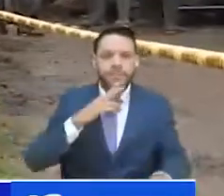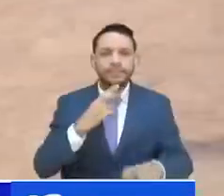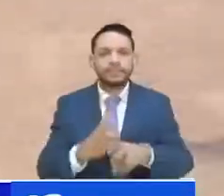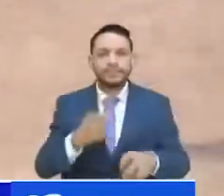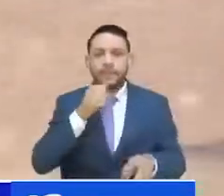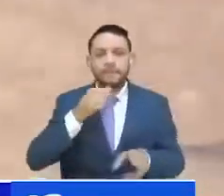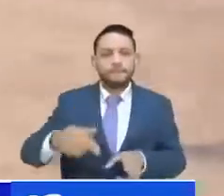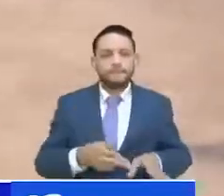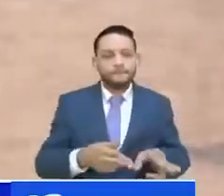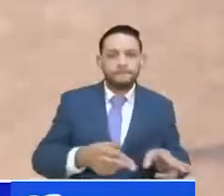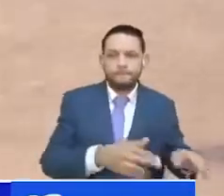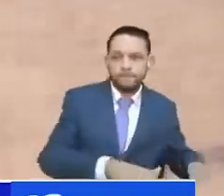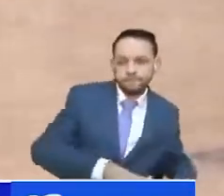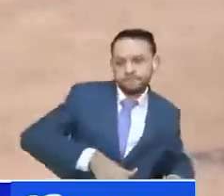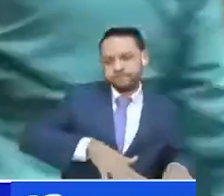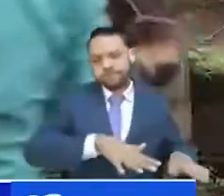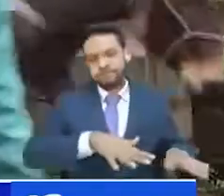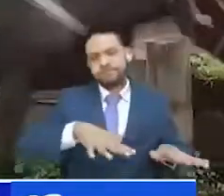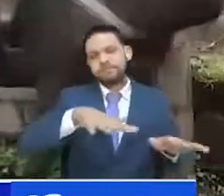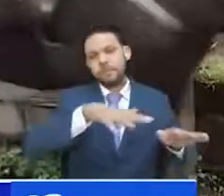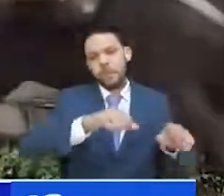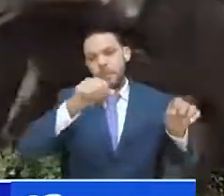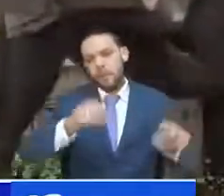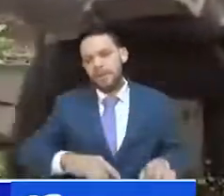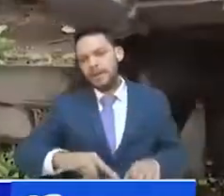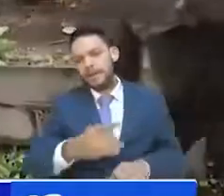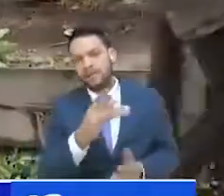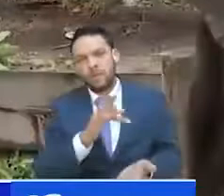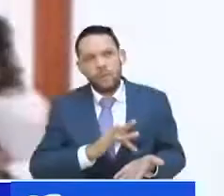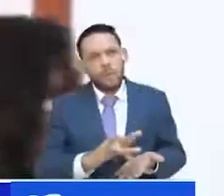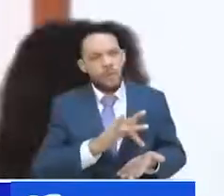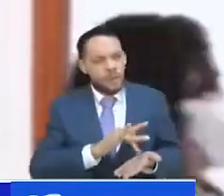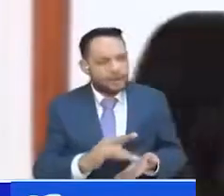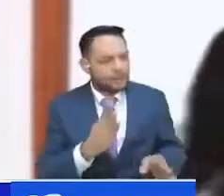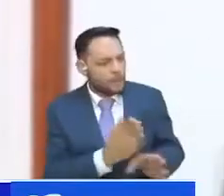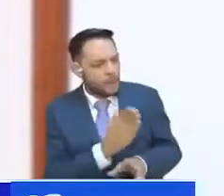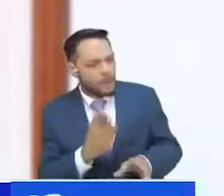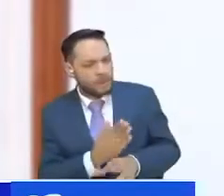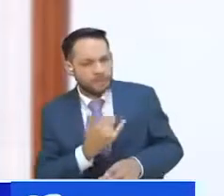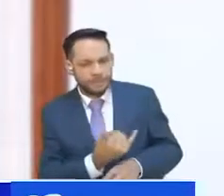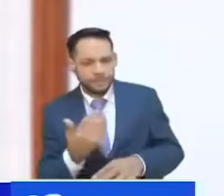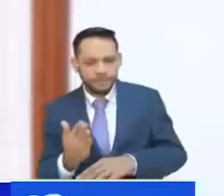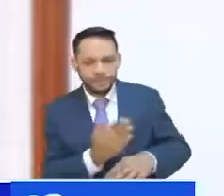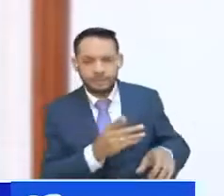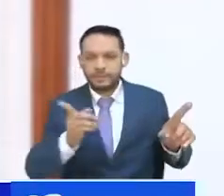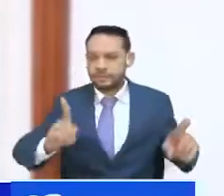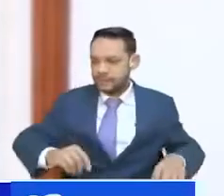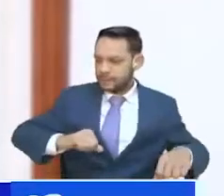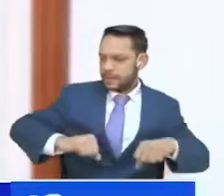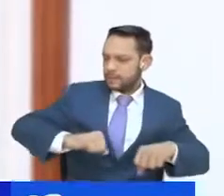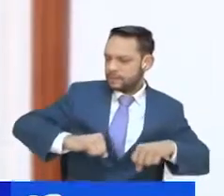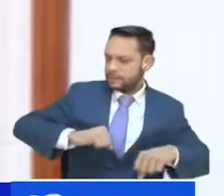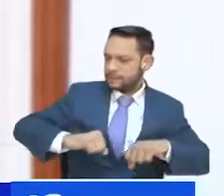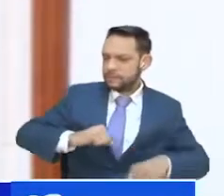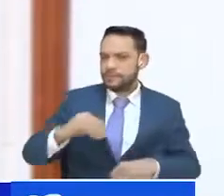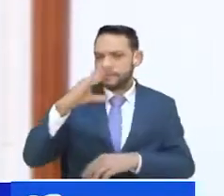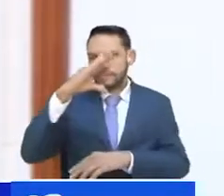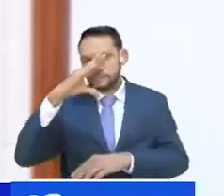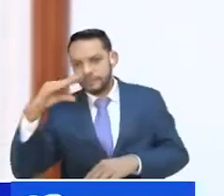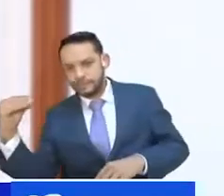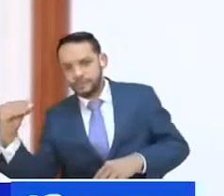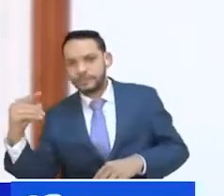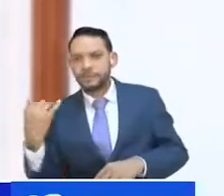las constantes lluvias pueden ocasionar emergencias. Hay otras actividades en el departamento del Quindío que no incurren